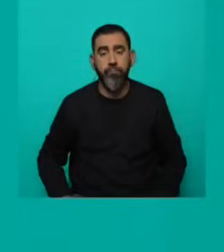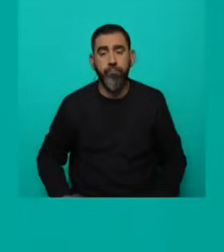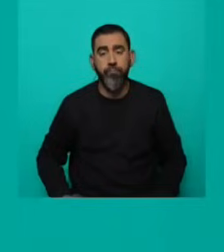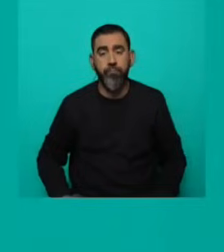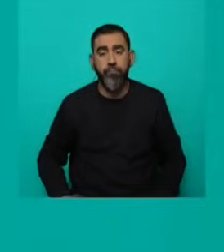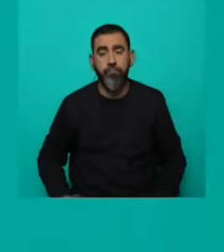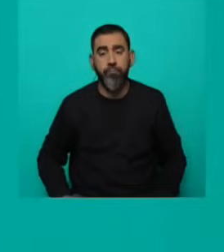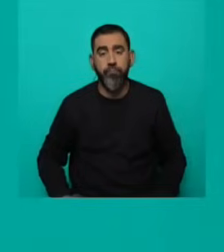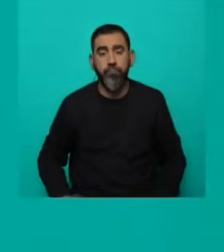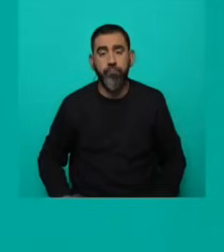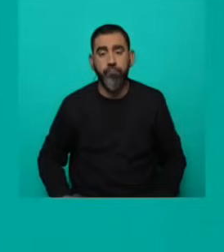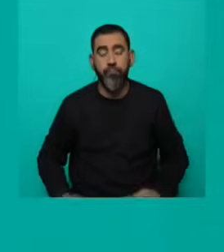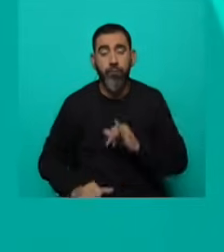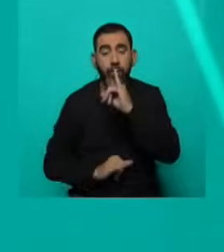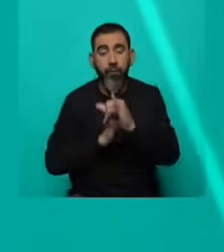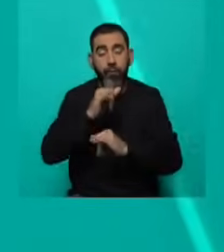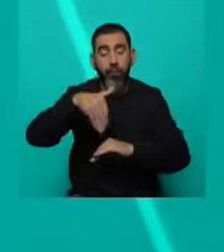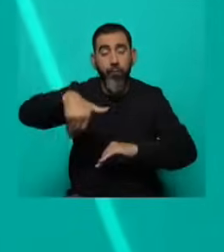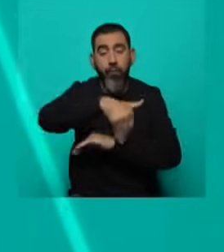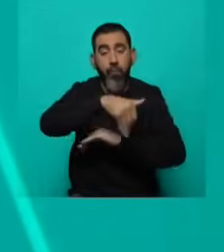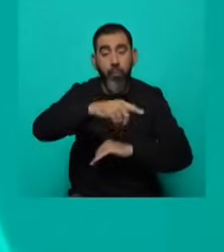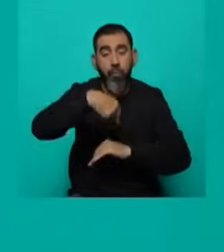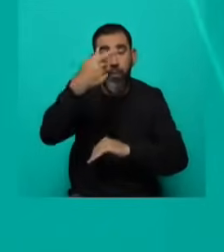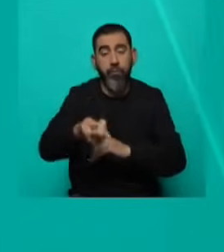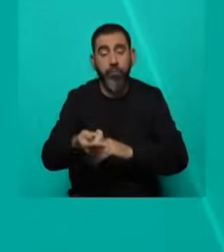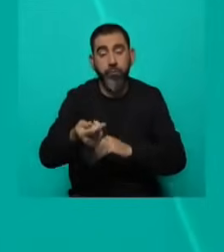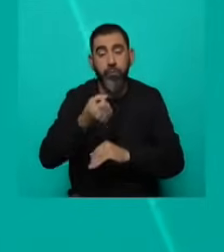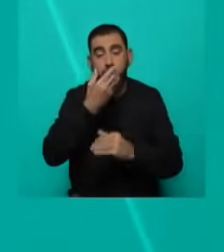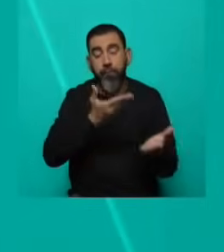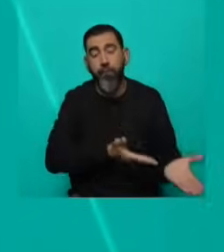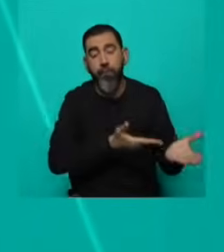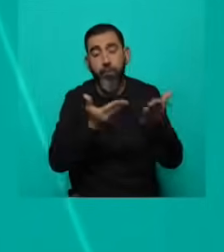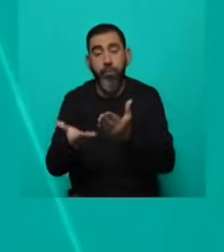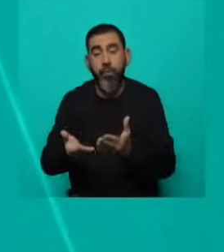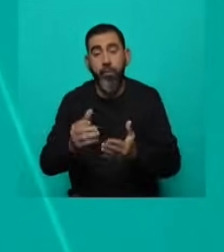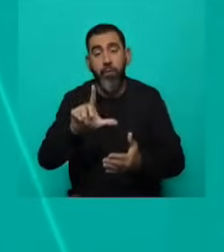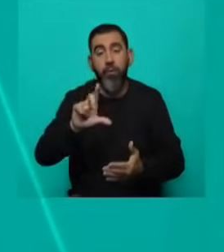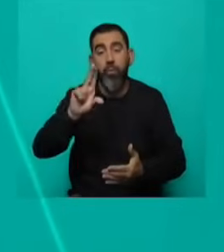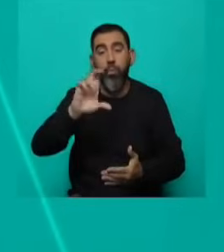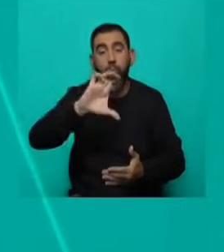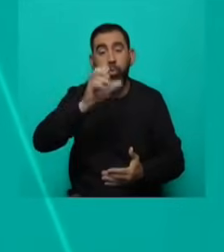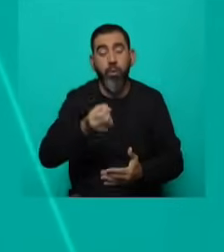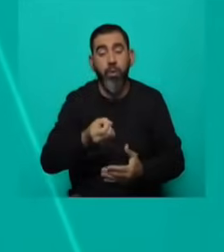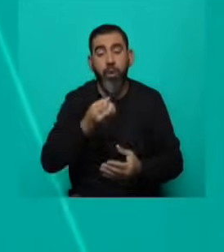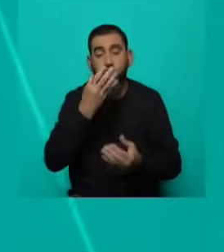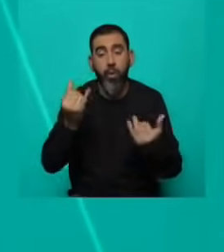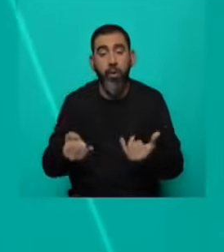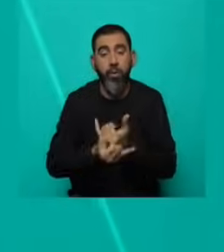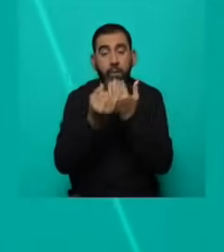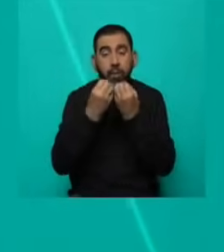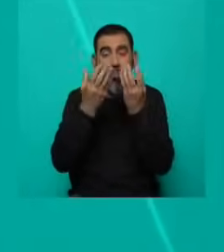yo la información está surgiendo desde exteriores ya damos la bienvenida a nuestro compañero Luca veloz Luca muy